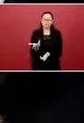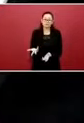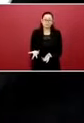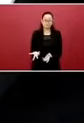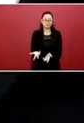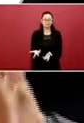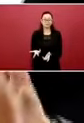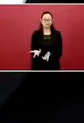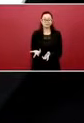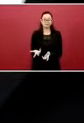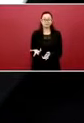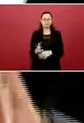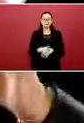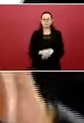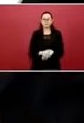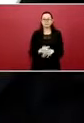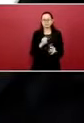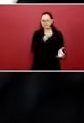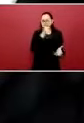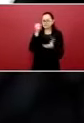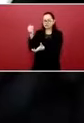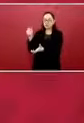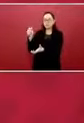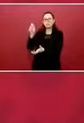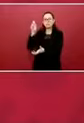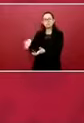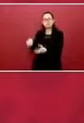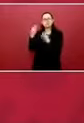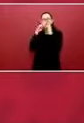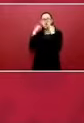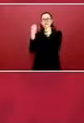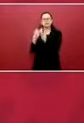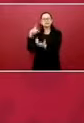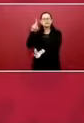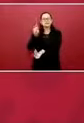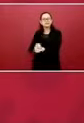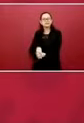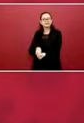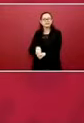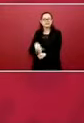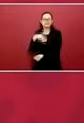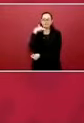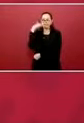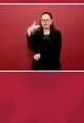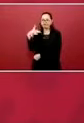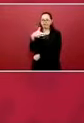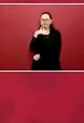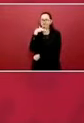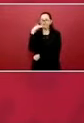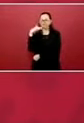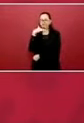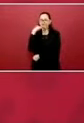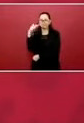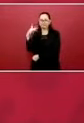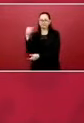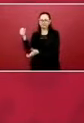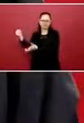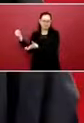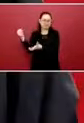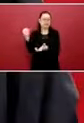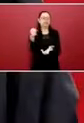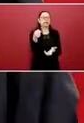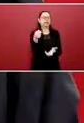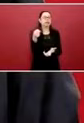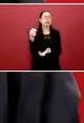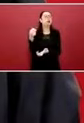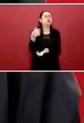de que había corrupción en la entrega de los apoyos a